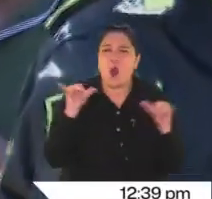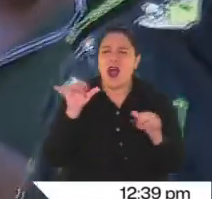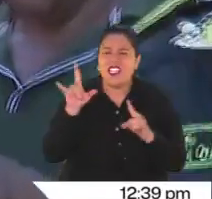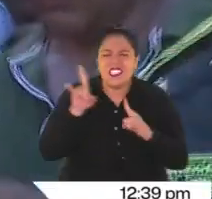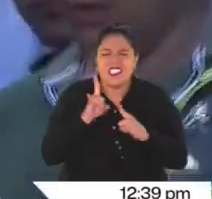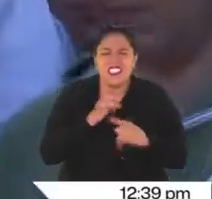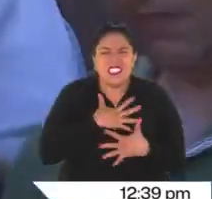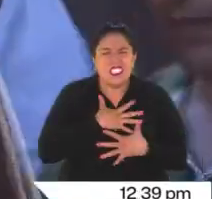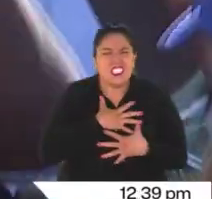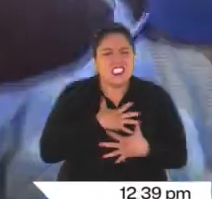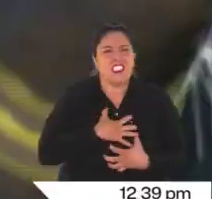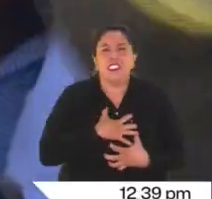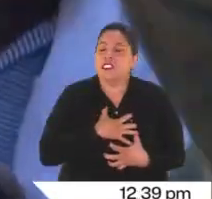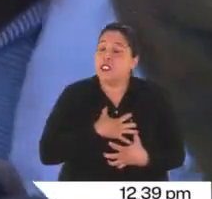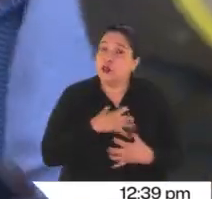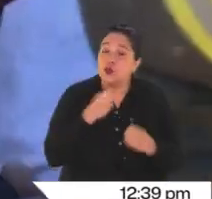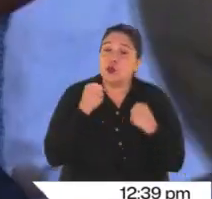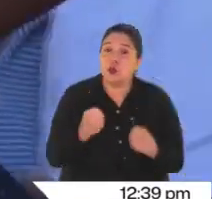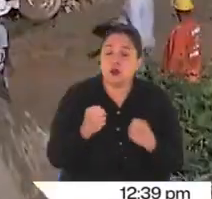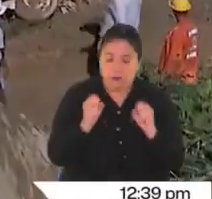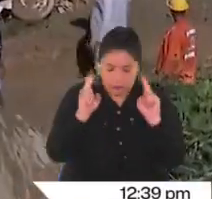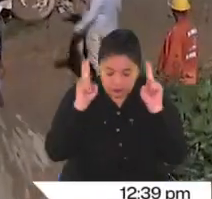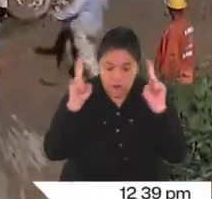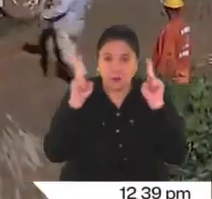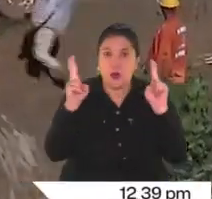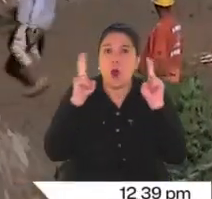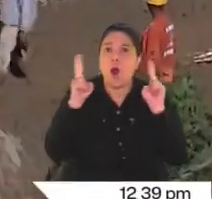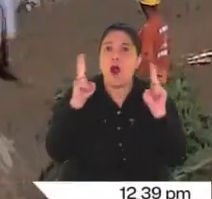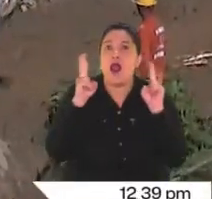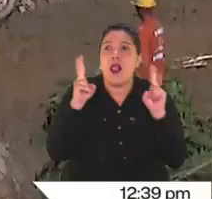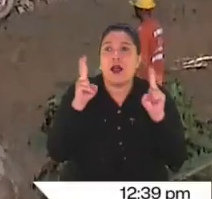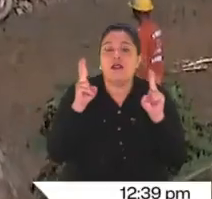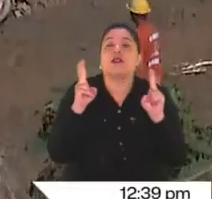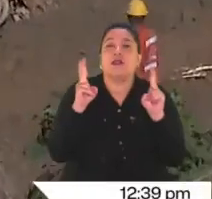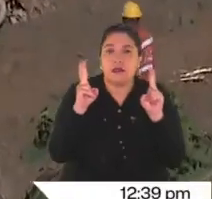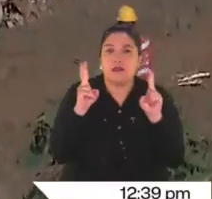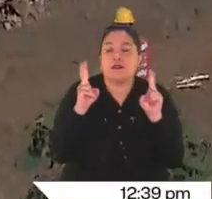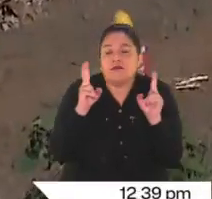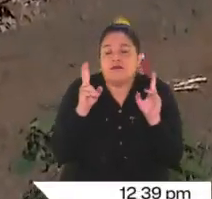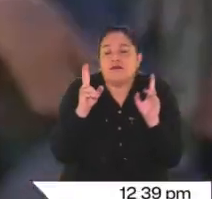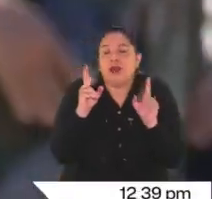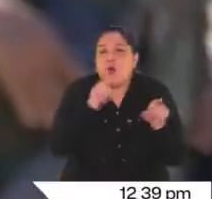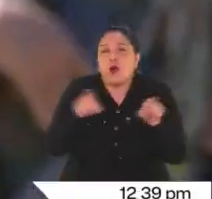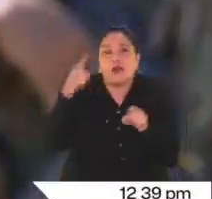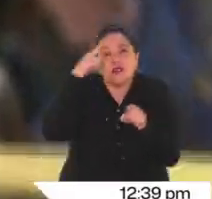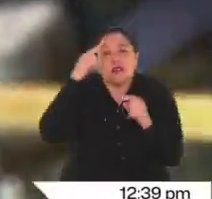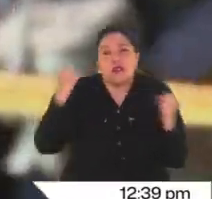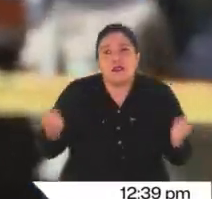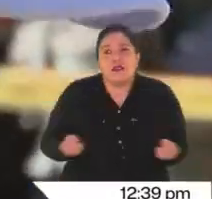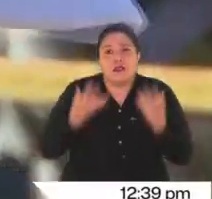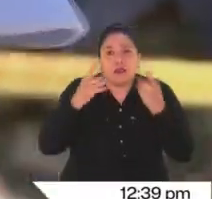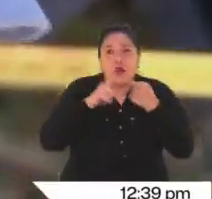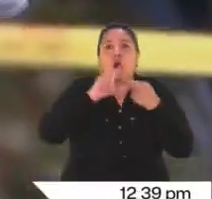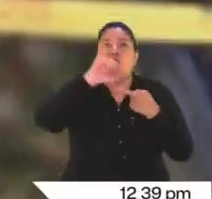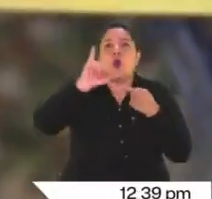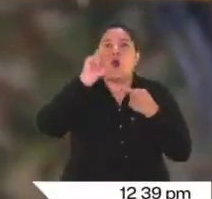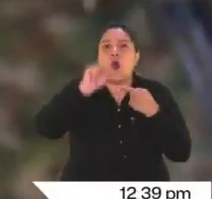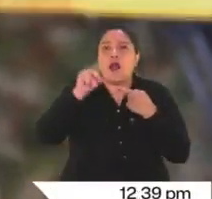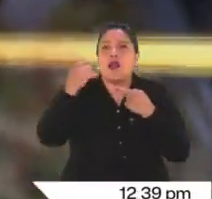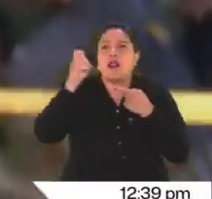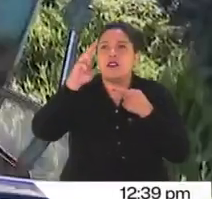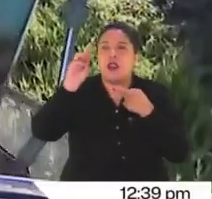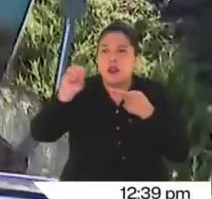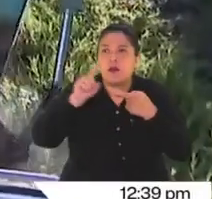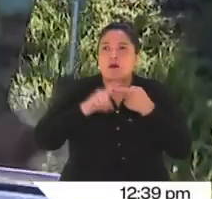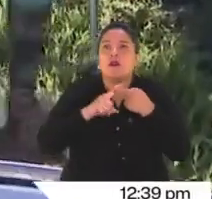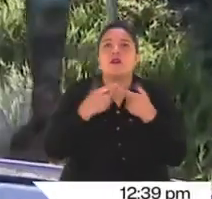corazón mientras la esperanza se aferra a un hilo frágil, esa misma que aún mantiene a Juan Guillermo, que aún no sabe nada de su